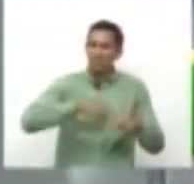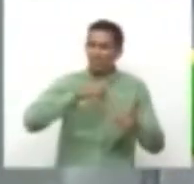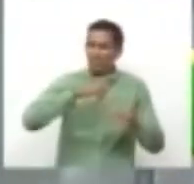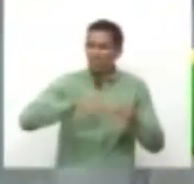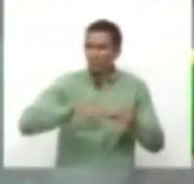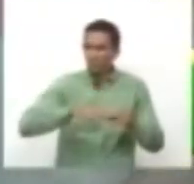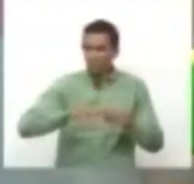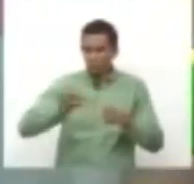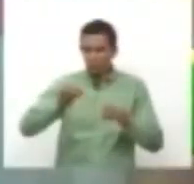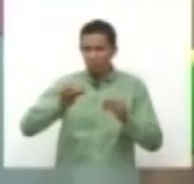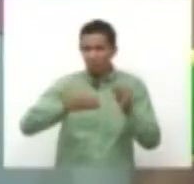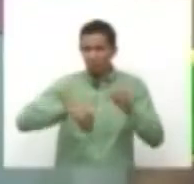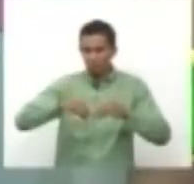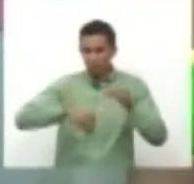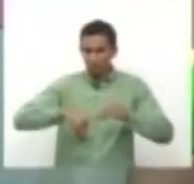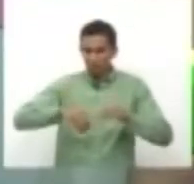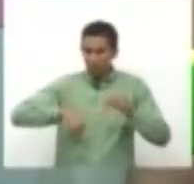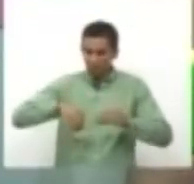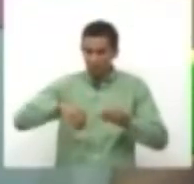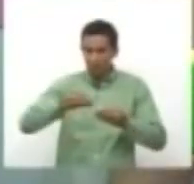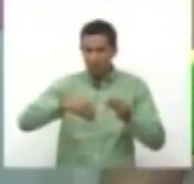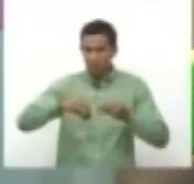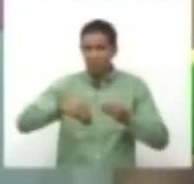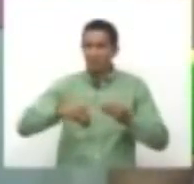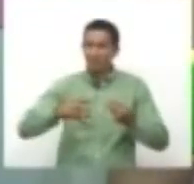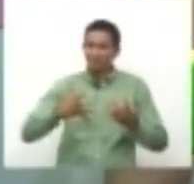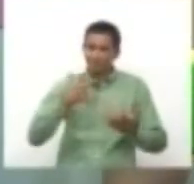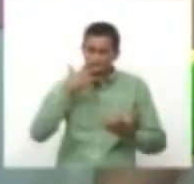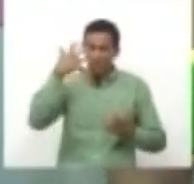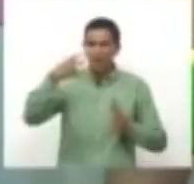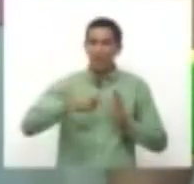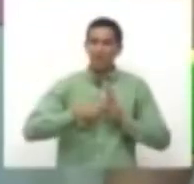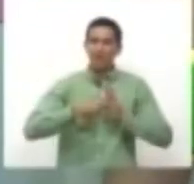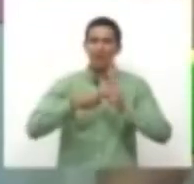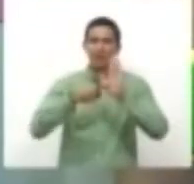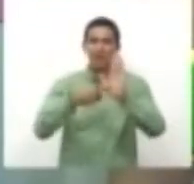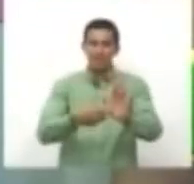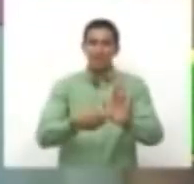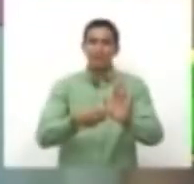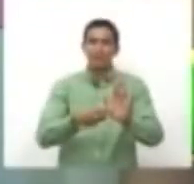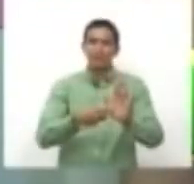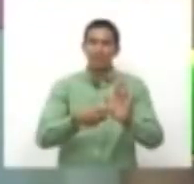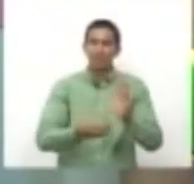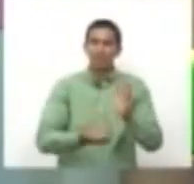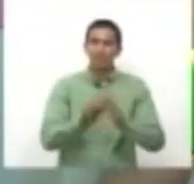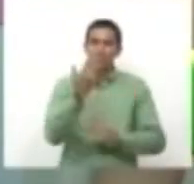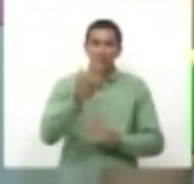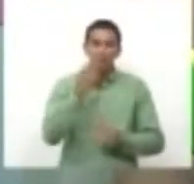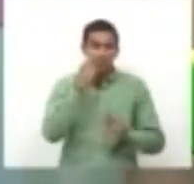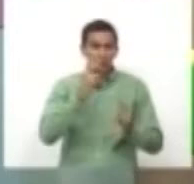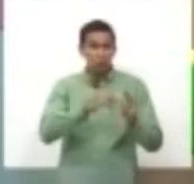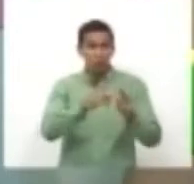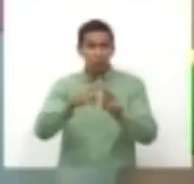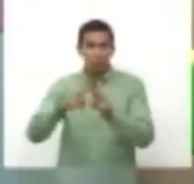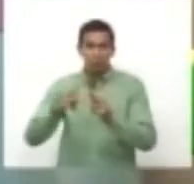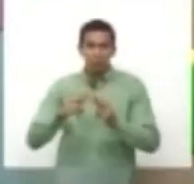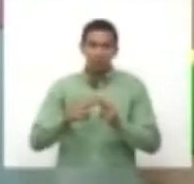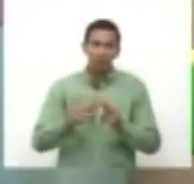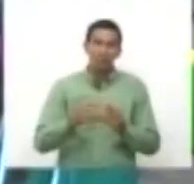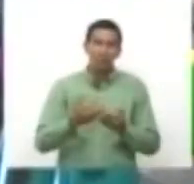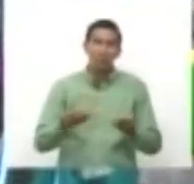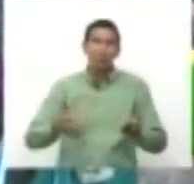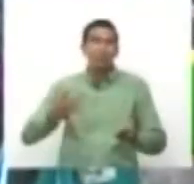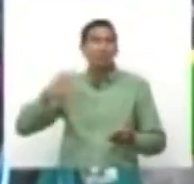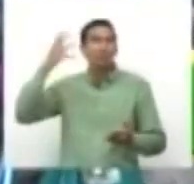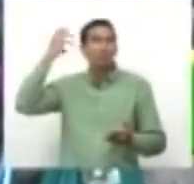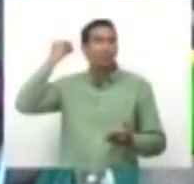se han perdido, y quiero resaltar este proyecto innovador que estoy llevando a cabo para mostrarle a la gente todas esas cosas que se han perdido de la